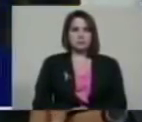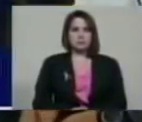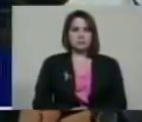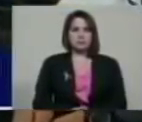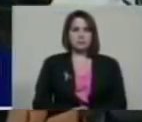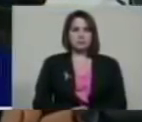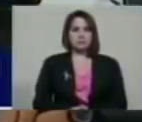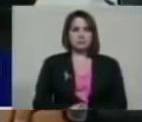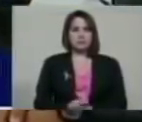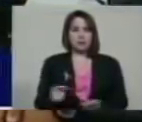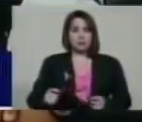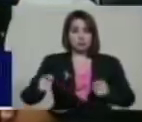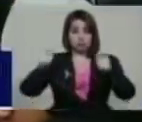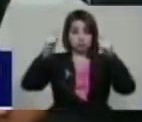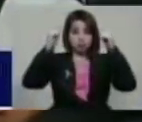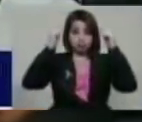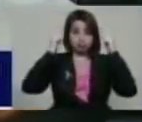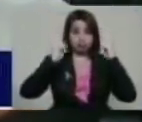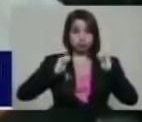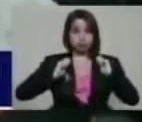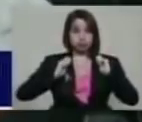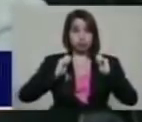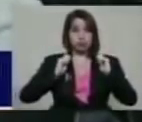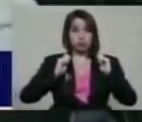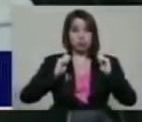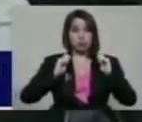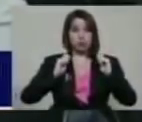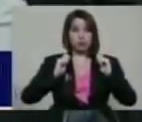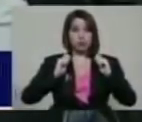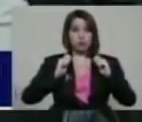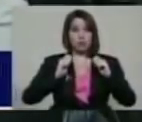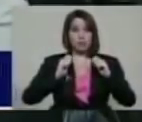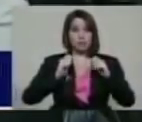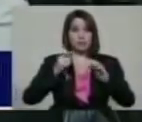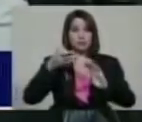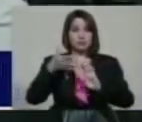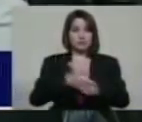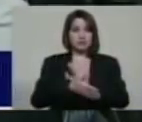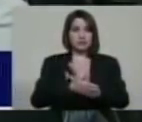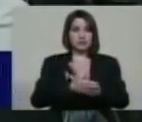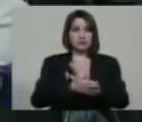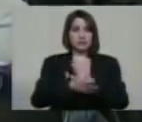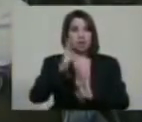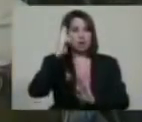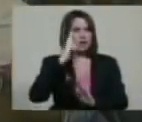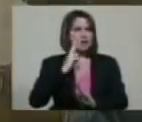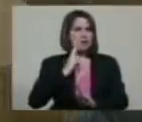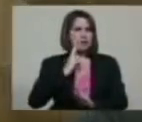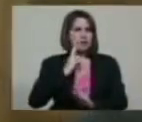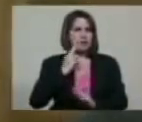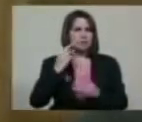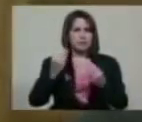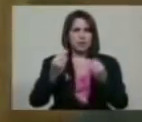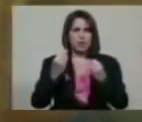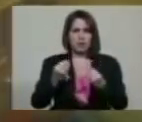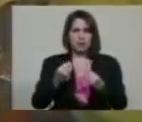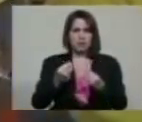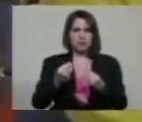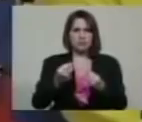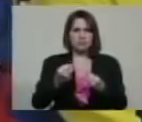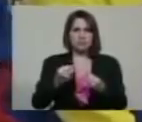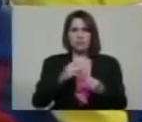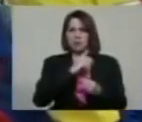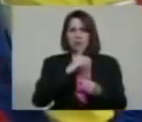La condecoración Orden José Félix Rivas en su primera clase está destinada a premiar a los jóvenes por su destacada participación